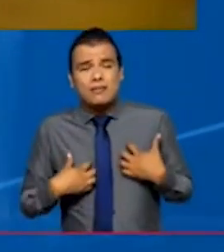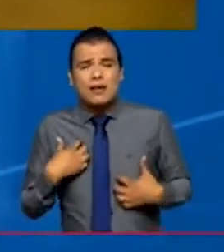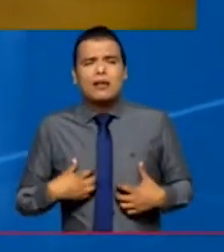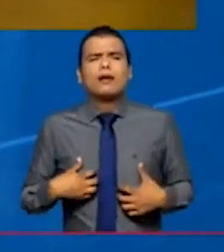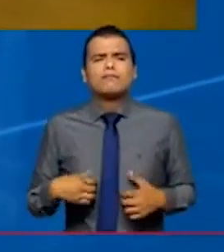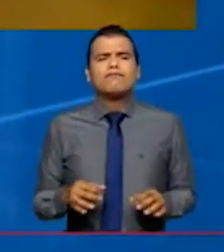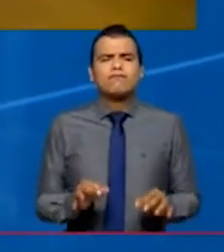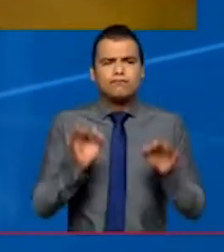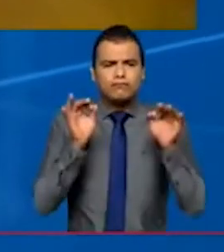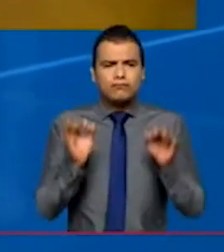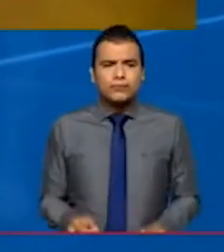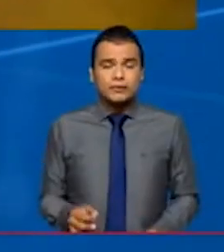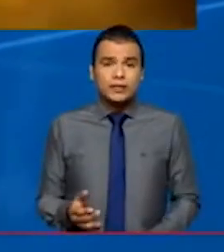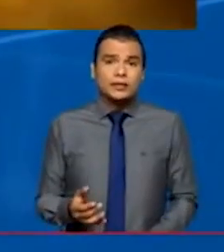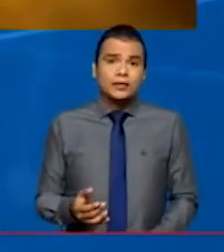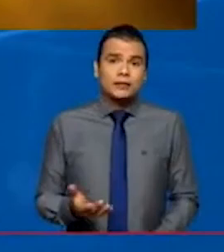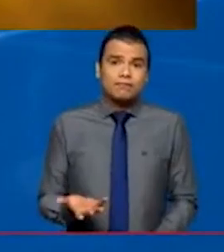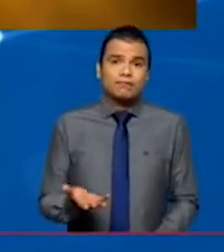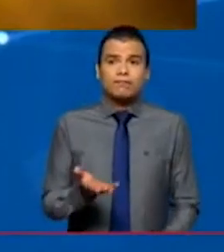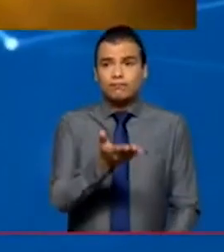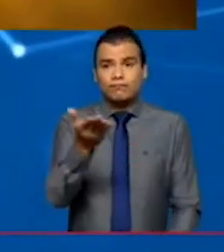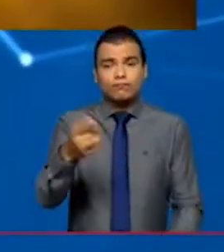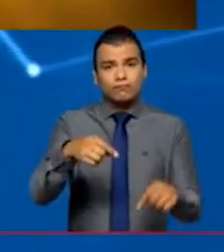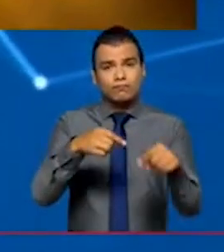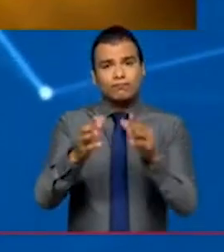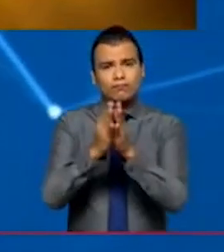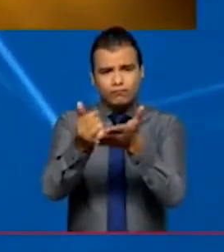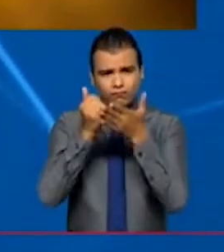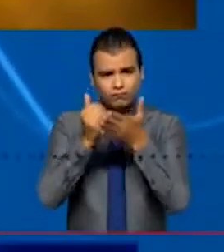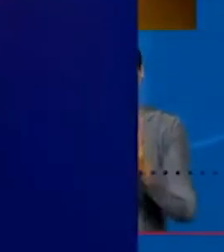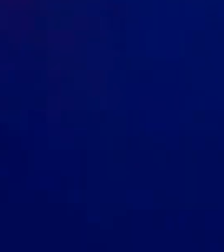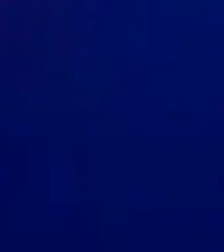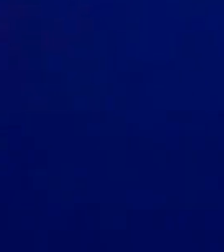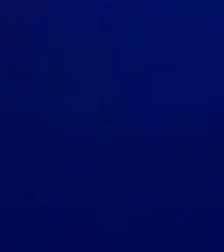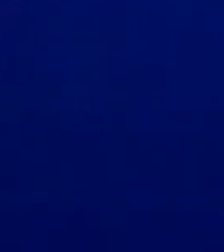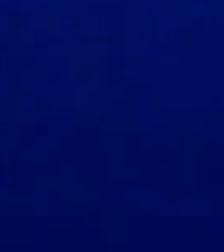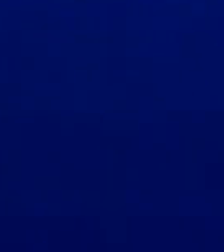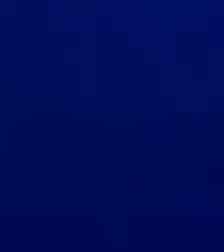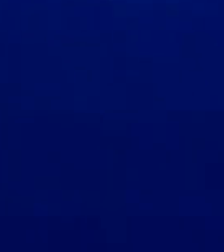y es justamente el llamado que hacen a las autoridades.